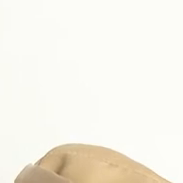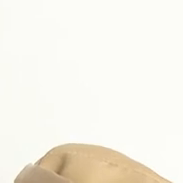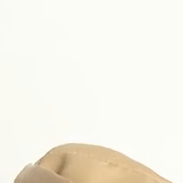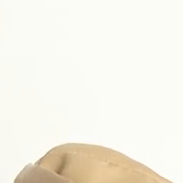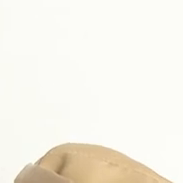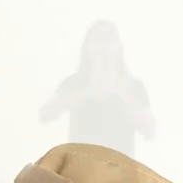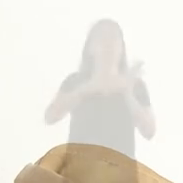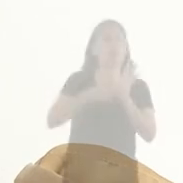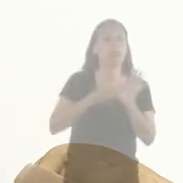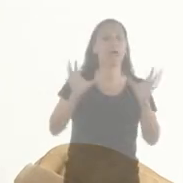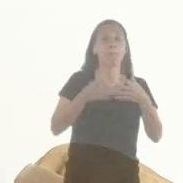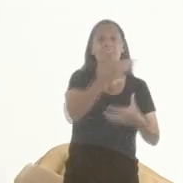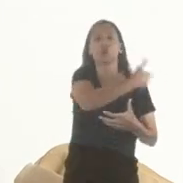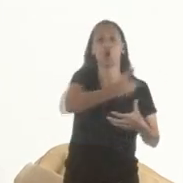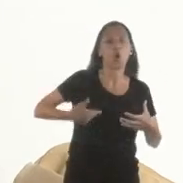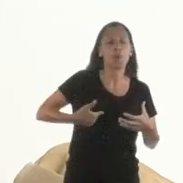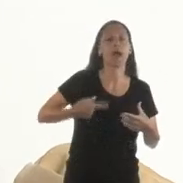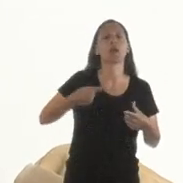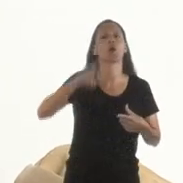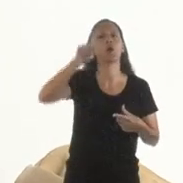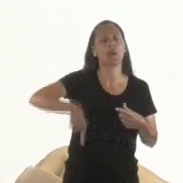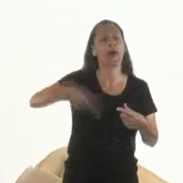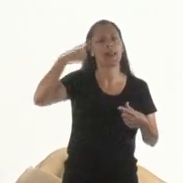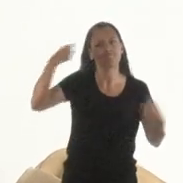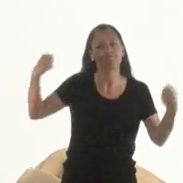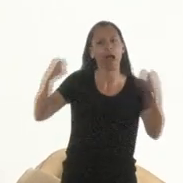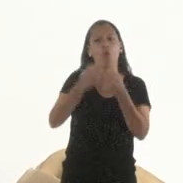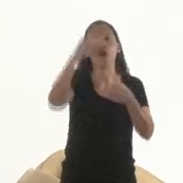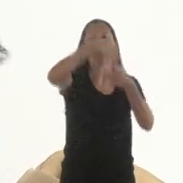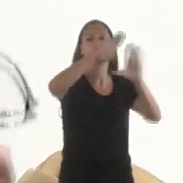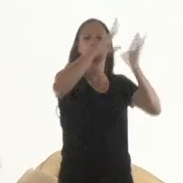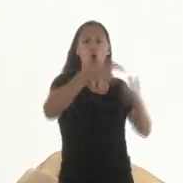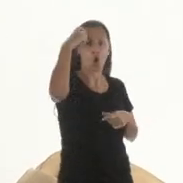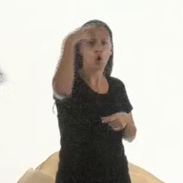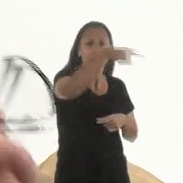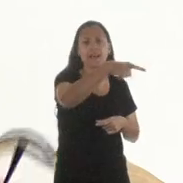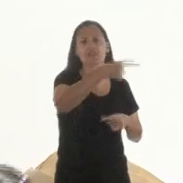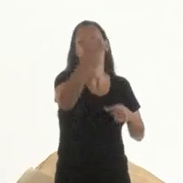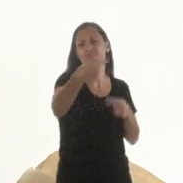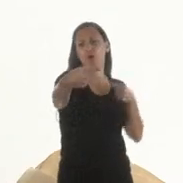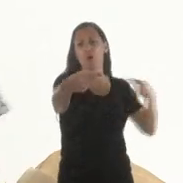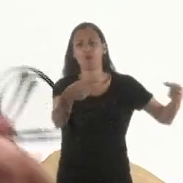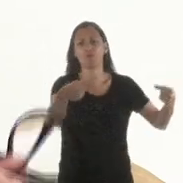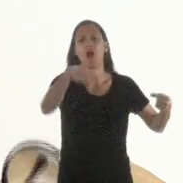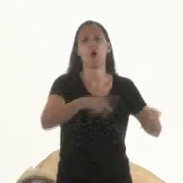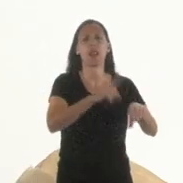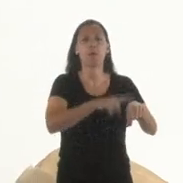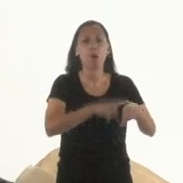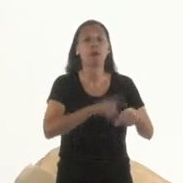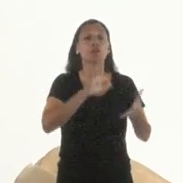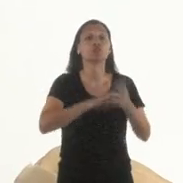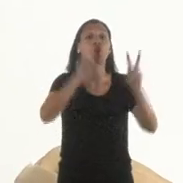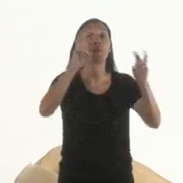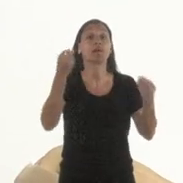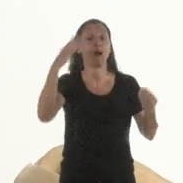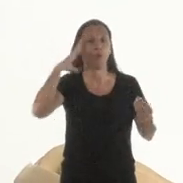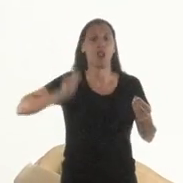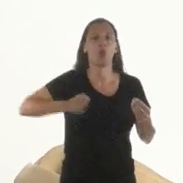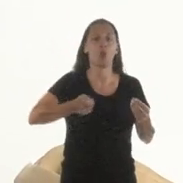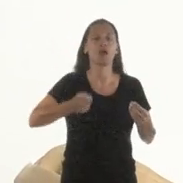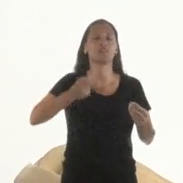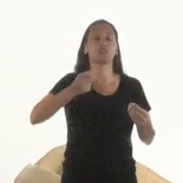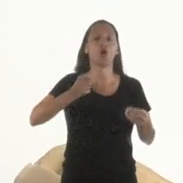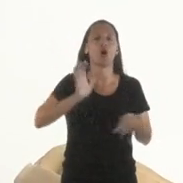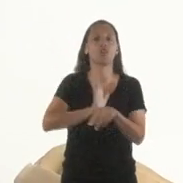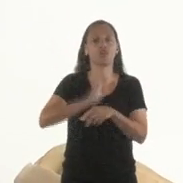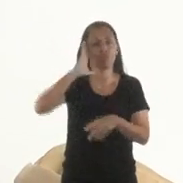el gobierno, para conseguir quórum en el Congreso, en medio de esta discusión por el juicio a la Corte, ¿el